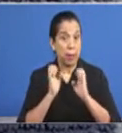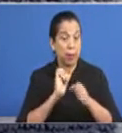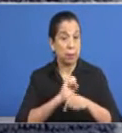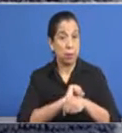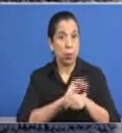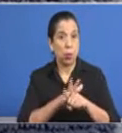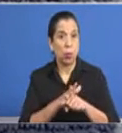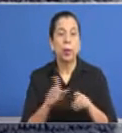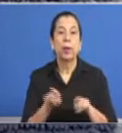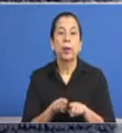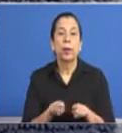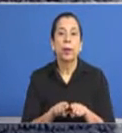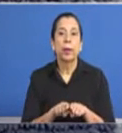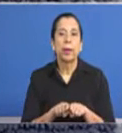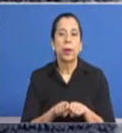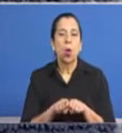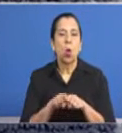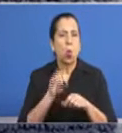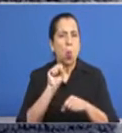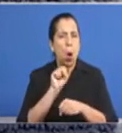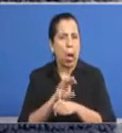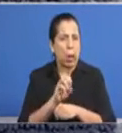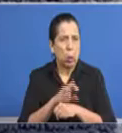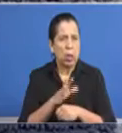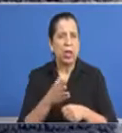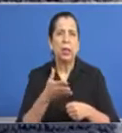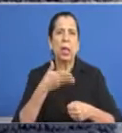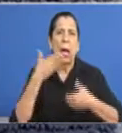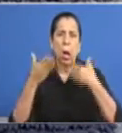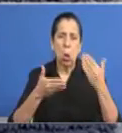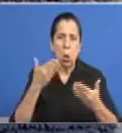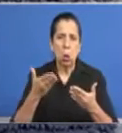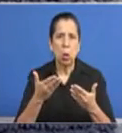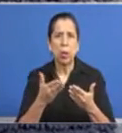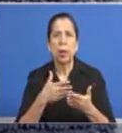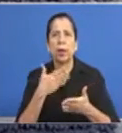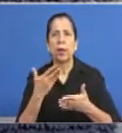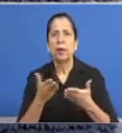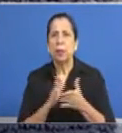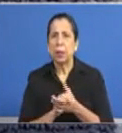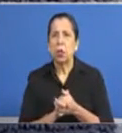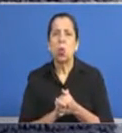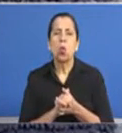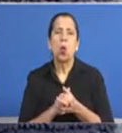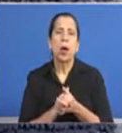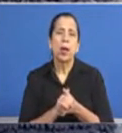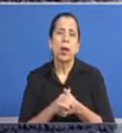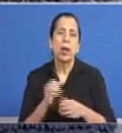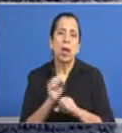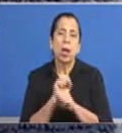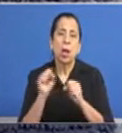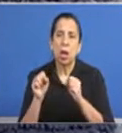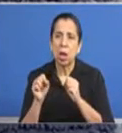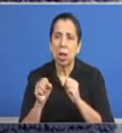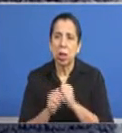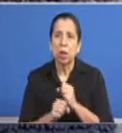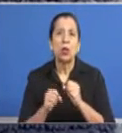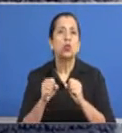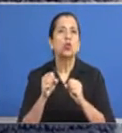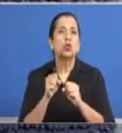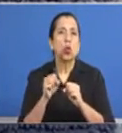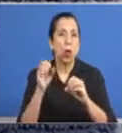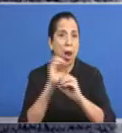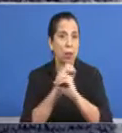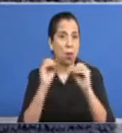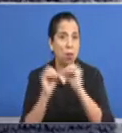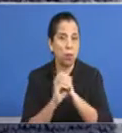también nos va a orientar de cuáles son las sucursales, los horarios que tenemos disponibles, con estos horarios que están cambiando